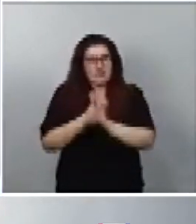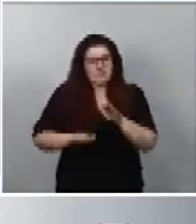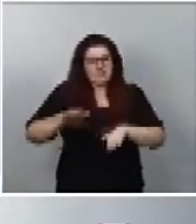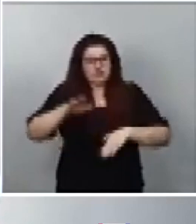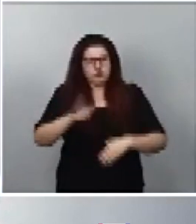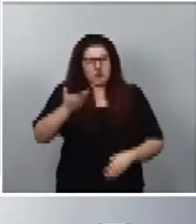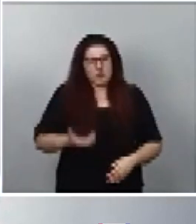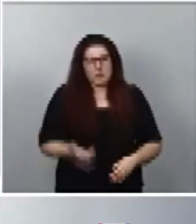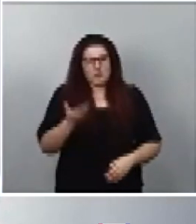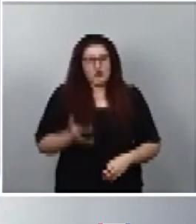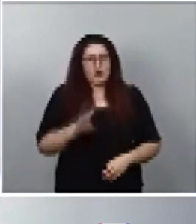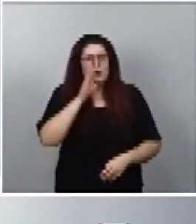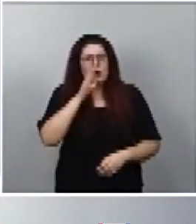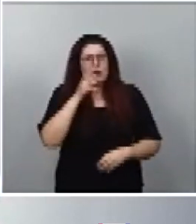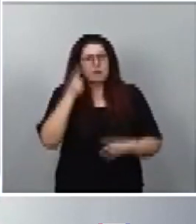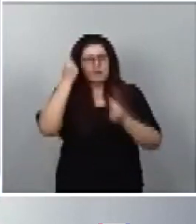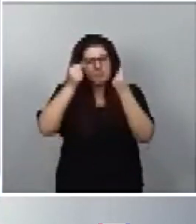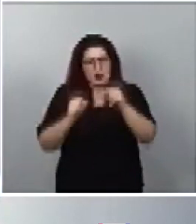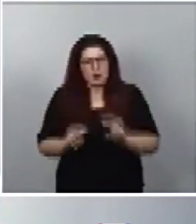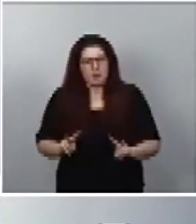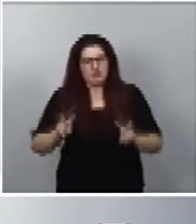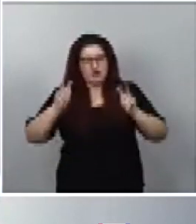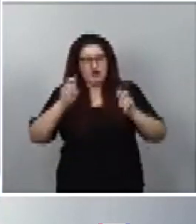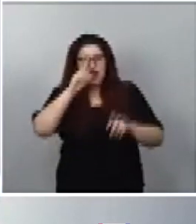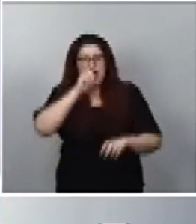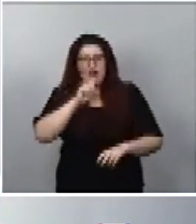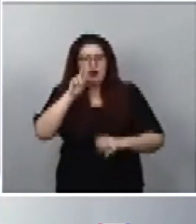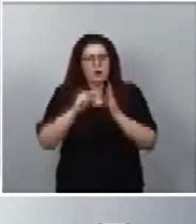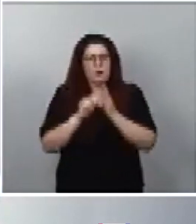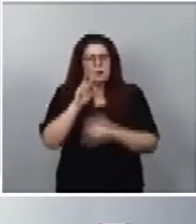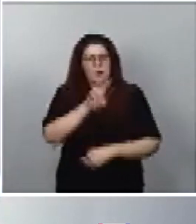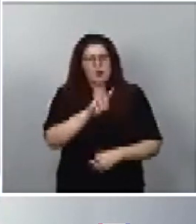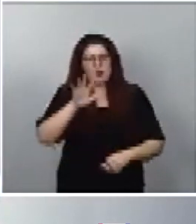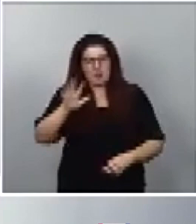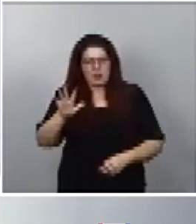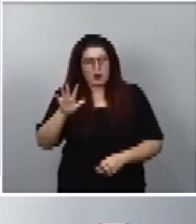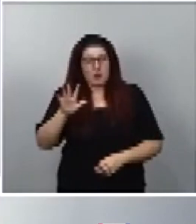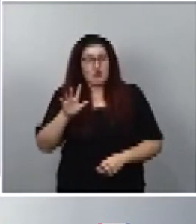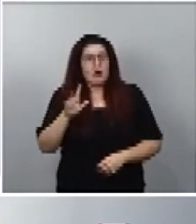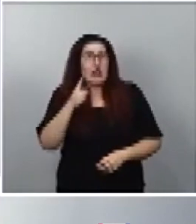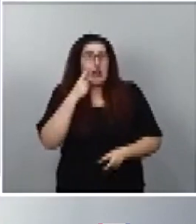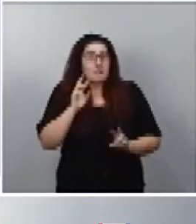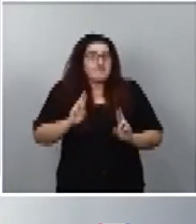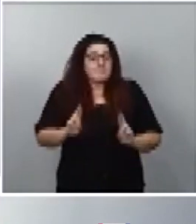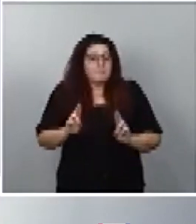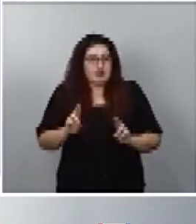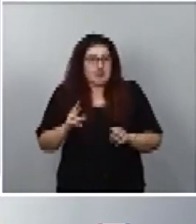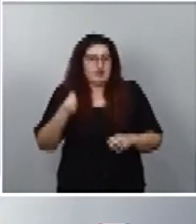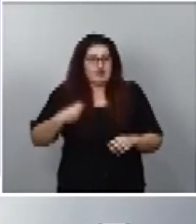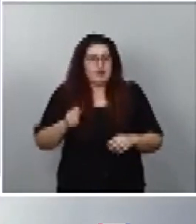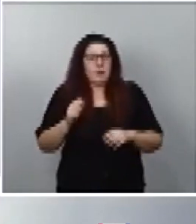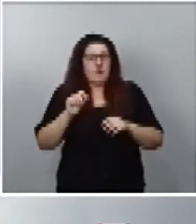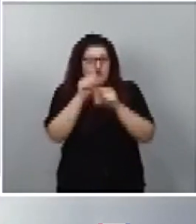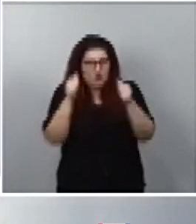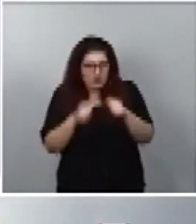formulación de unas nuevas cuentas públicas para el año 2025 que esperamos presentar en tiempo y en forma